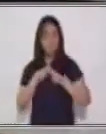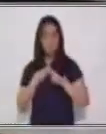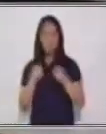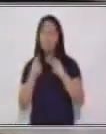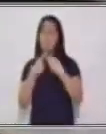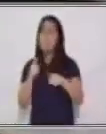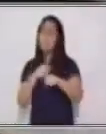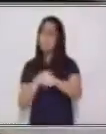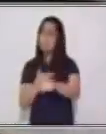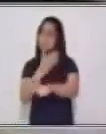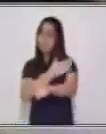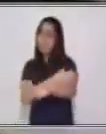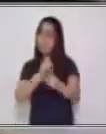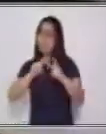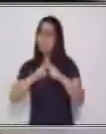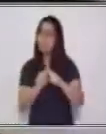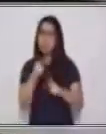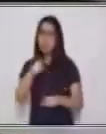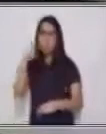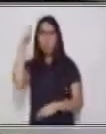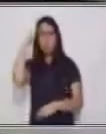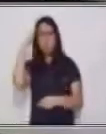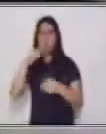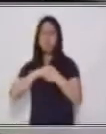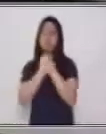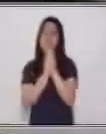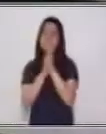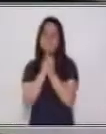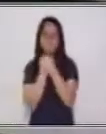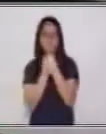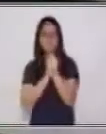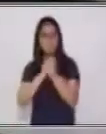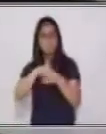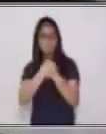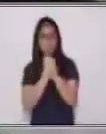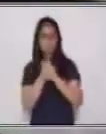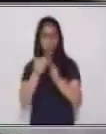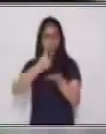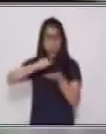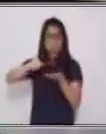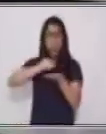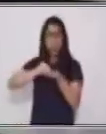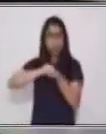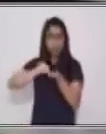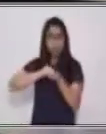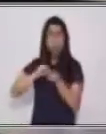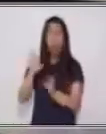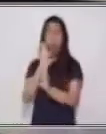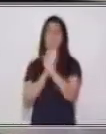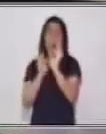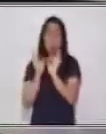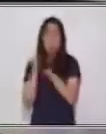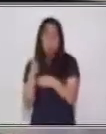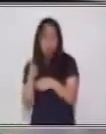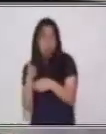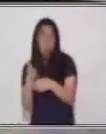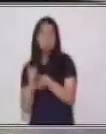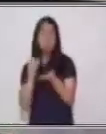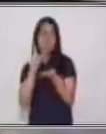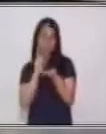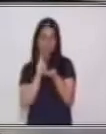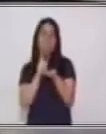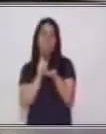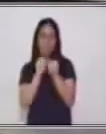manos constantemente con agua y jabón o bien utiliza tu alcohol en gel. En esta ocasión